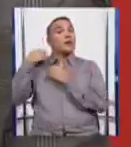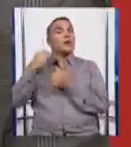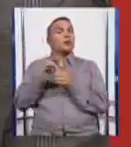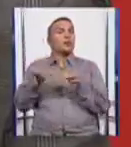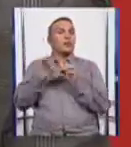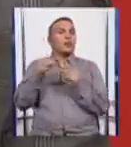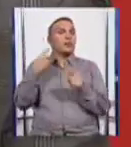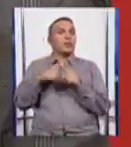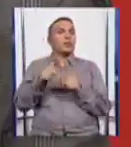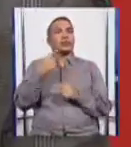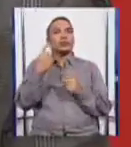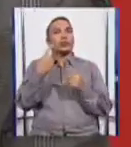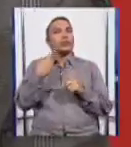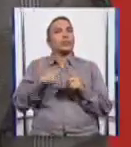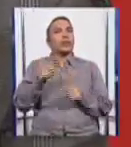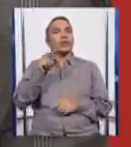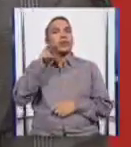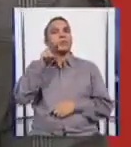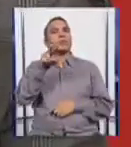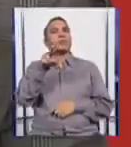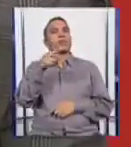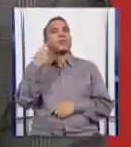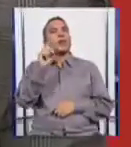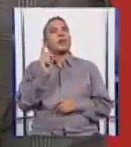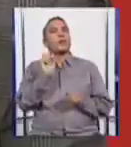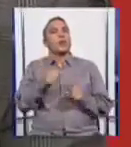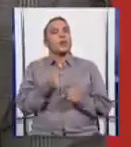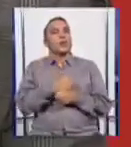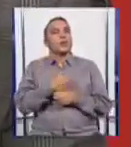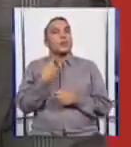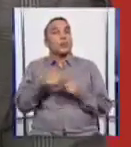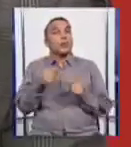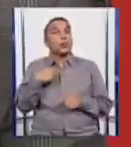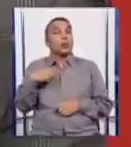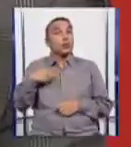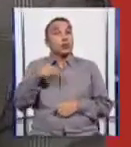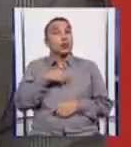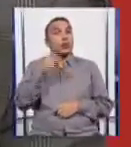importante únicamente para la data que se pueda generar, pero nuestras estrategias se hacen a futuro.